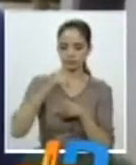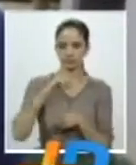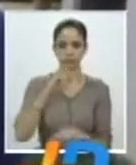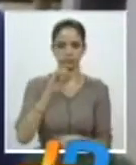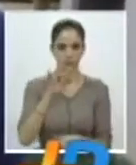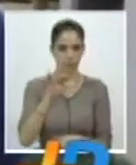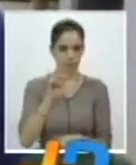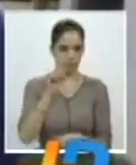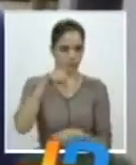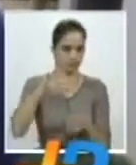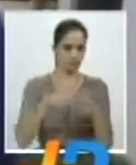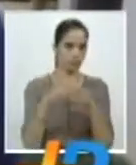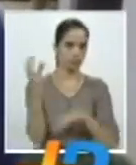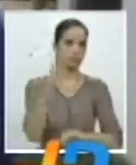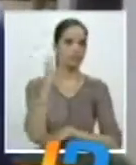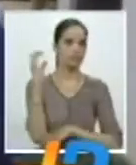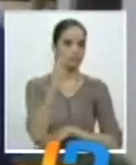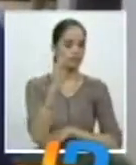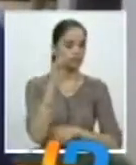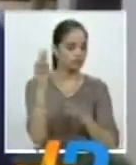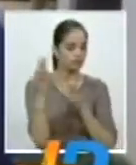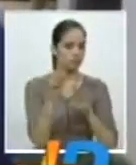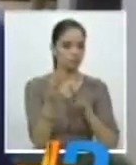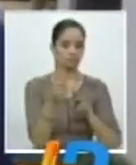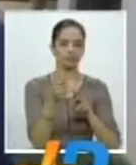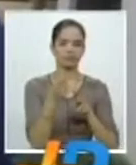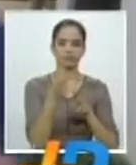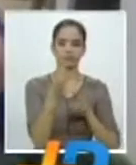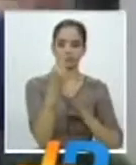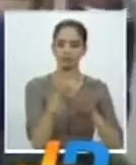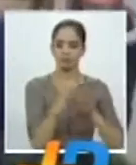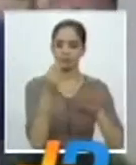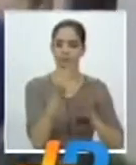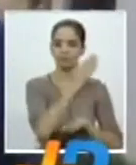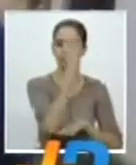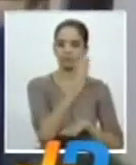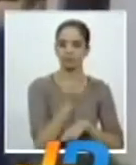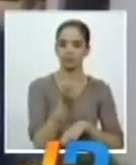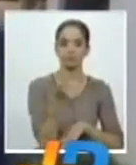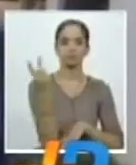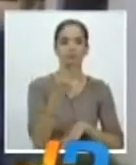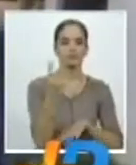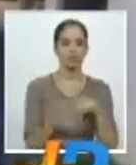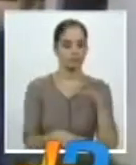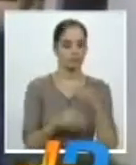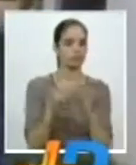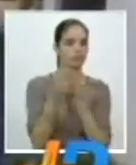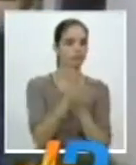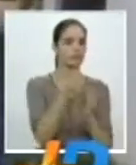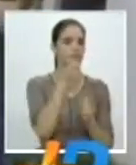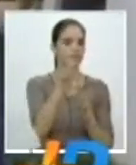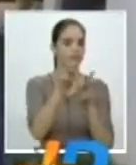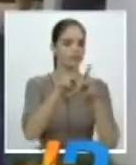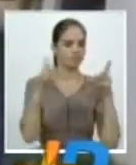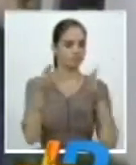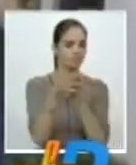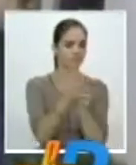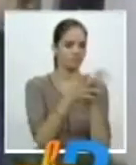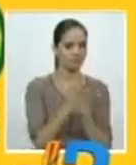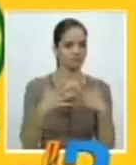selección colombiana de fútbol con miras al compromiso de este viernes ante Brasil en Fortaleza y obviamente el desarrollo de la conferencia de prensa. Feliz